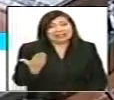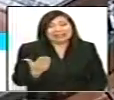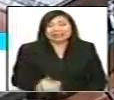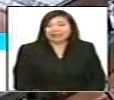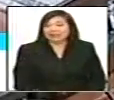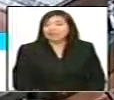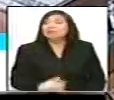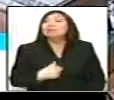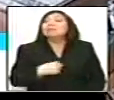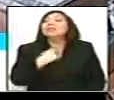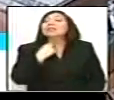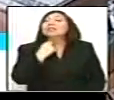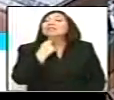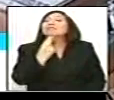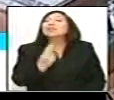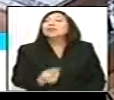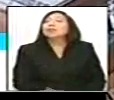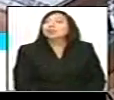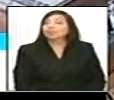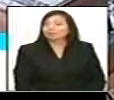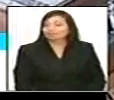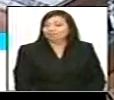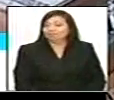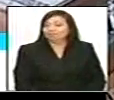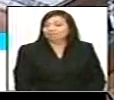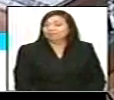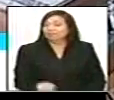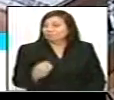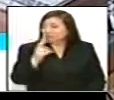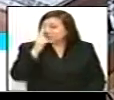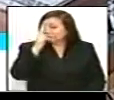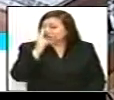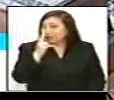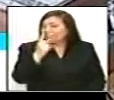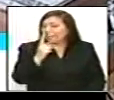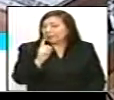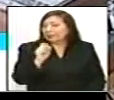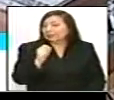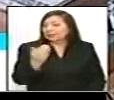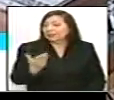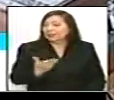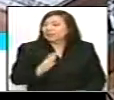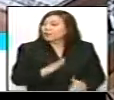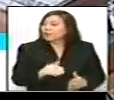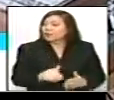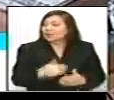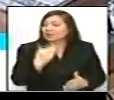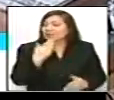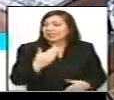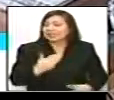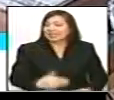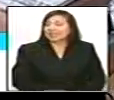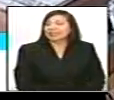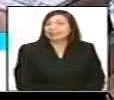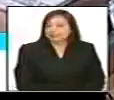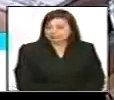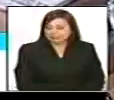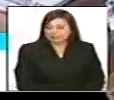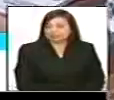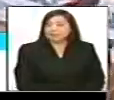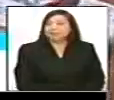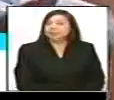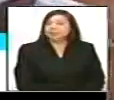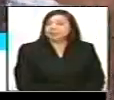es mi timbre de voz, y he pretendido ser muy respetuoso y espero haberlo sido con todos. Muchas gracias. Gracias,